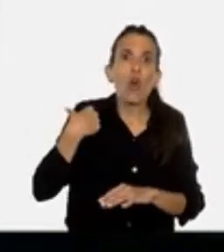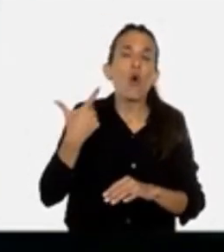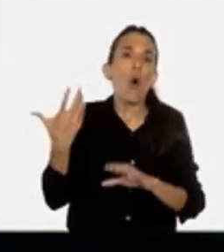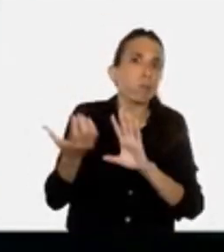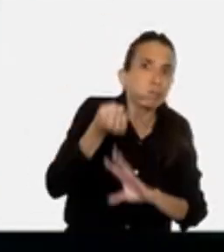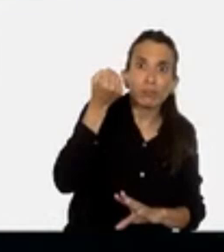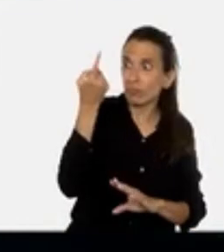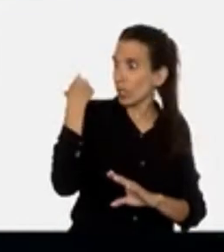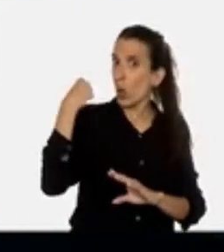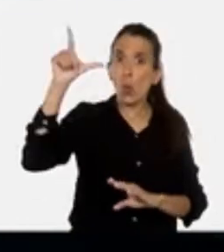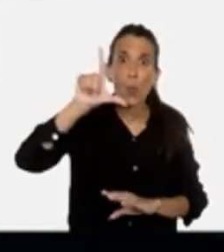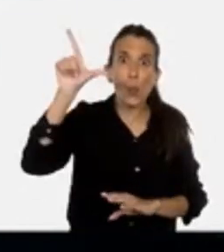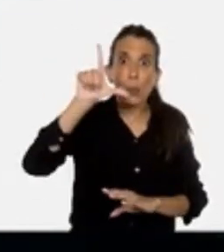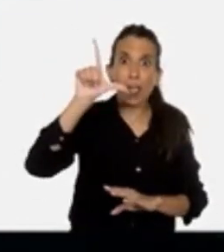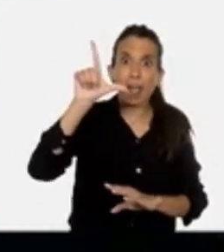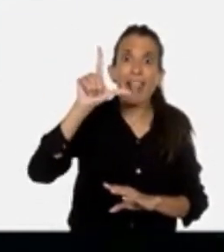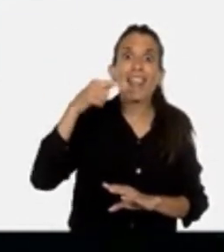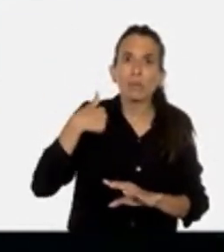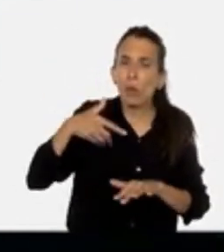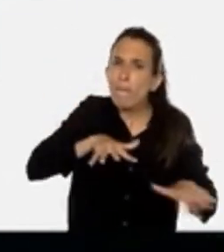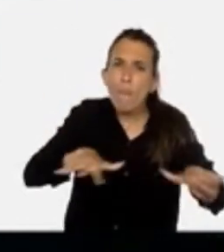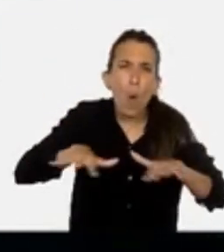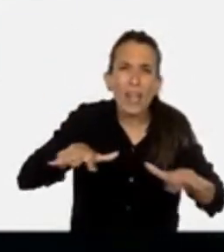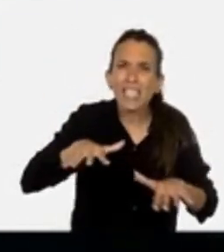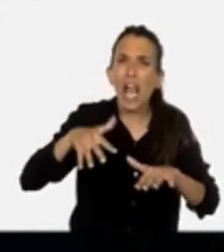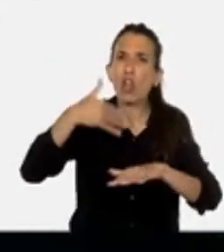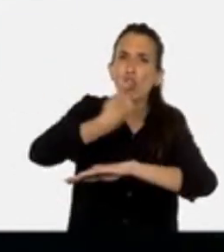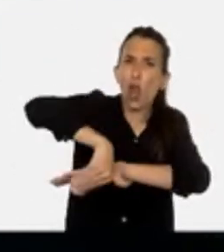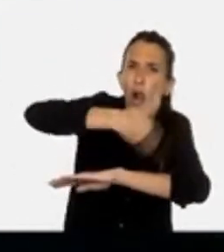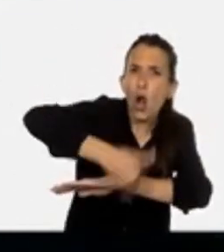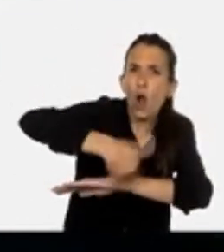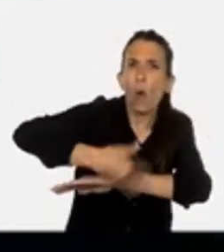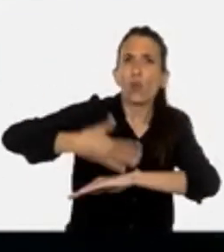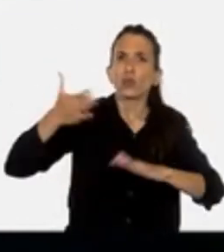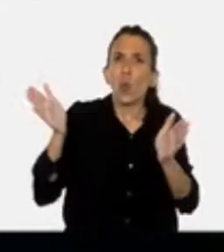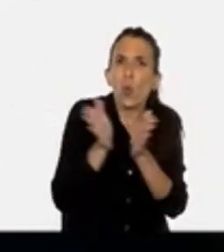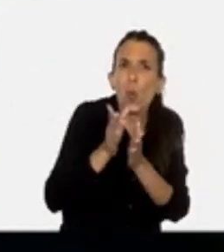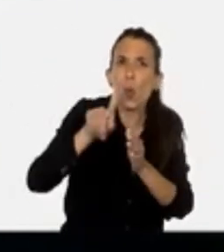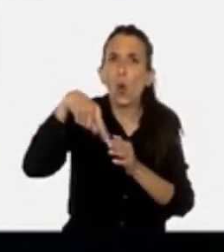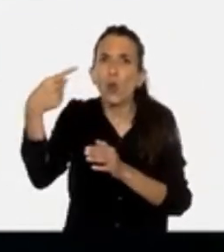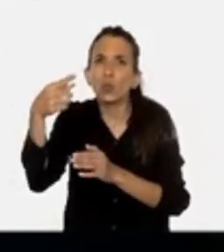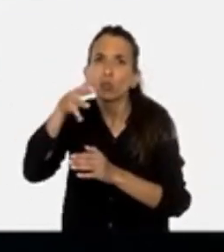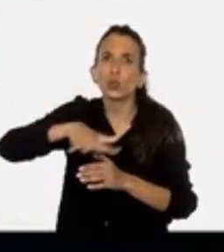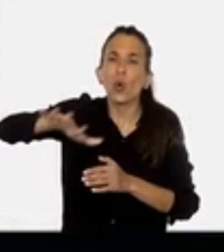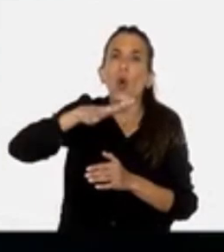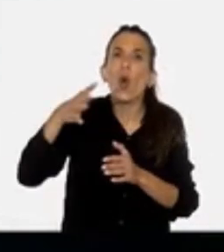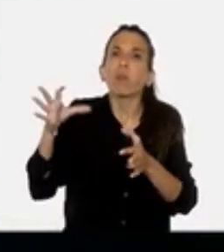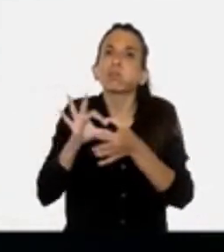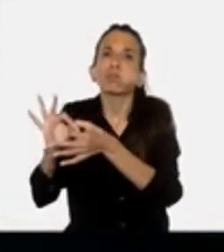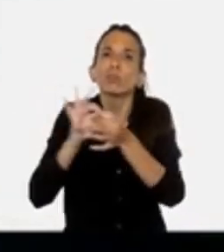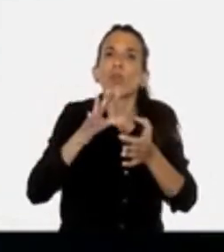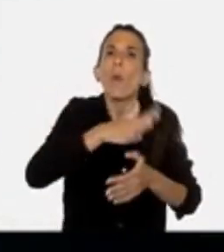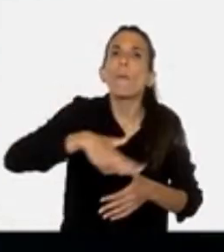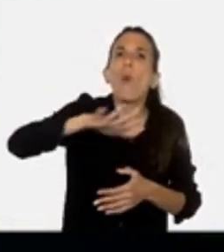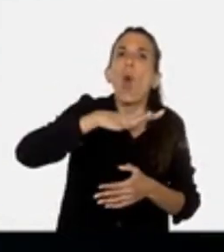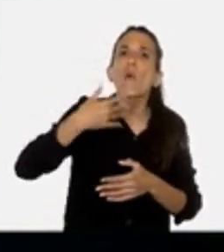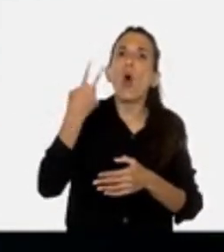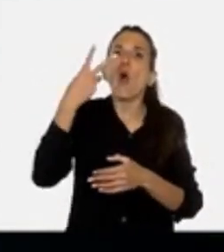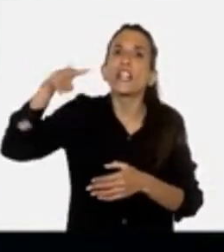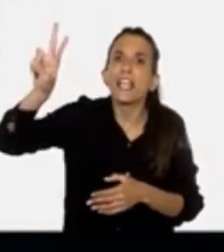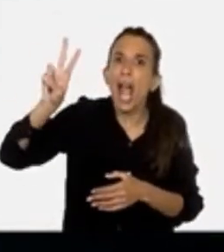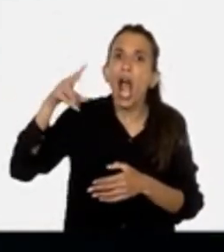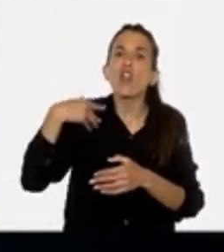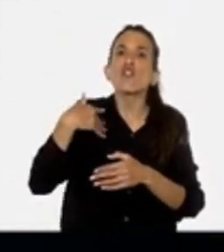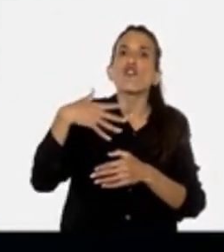año pasado movilizando en las calles junto con la juventud los pueblos originarios y el pueblo pobre